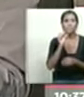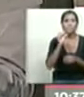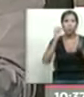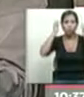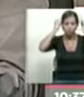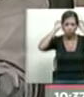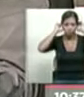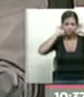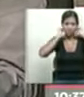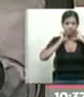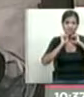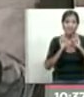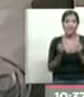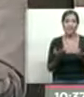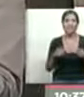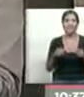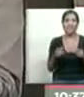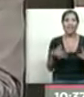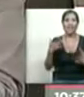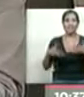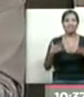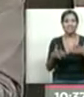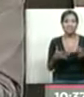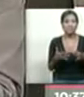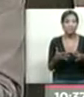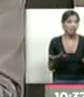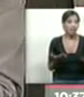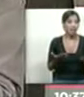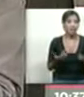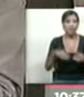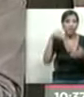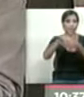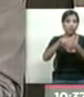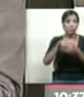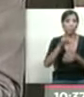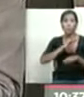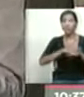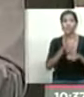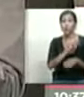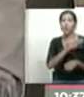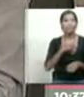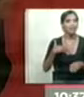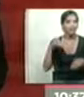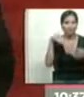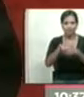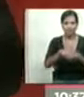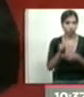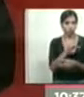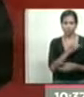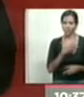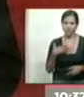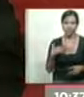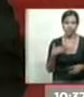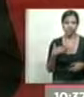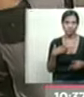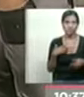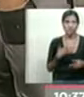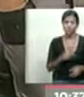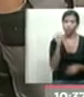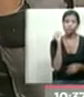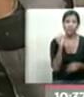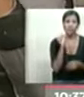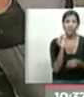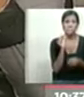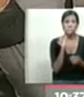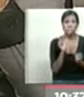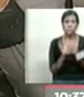Con tan poco incidencia en el ámbito inclusive electoral, porque no quieren ir ni siquiera a elecciones. Nunca se han planteado con tan poco tino, con tan